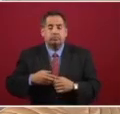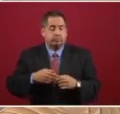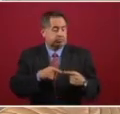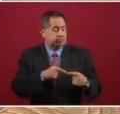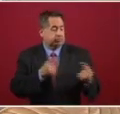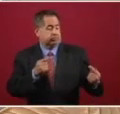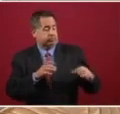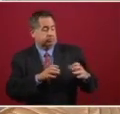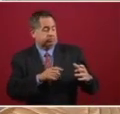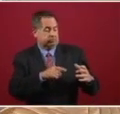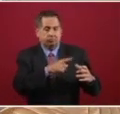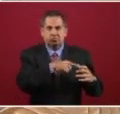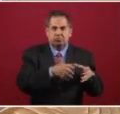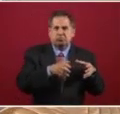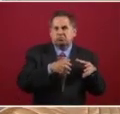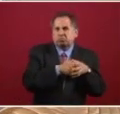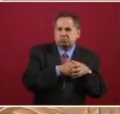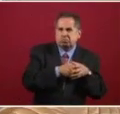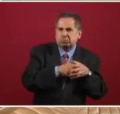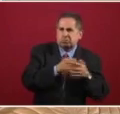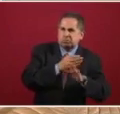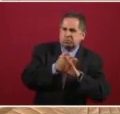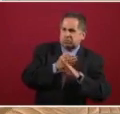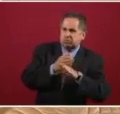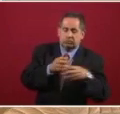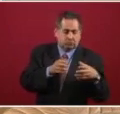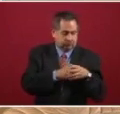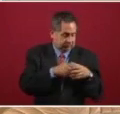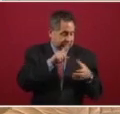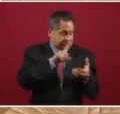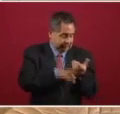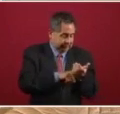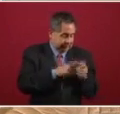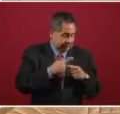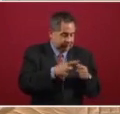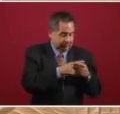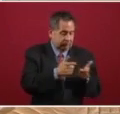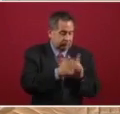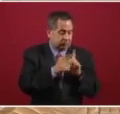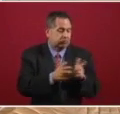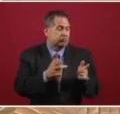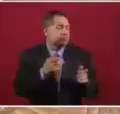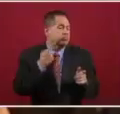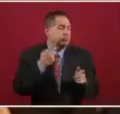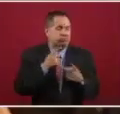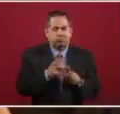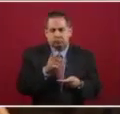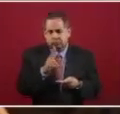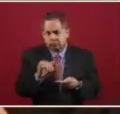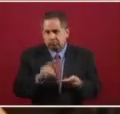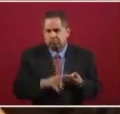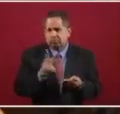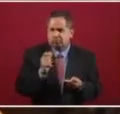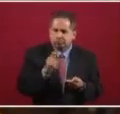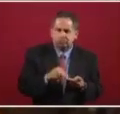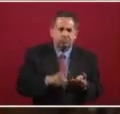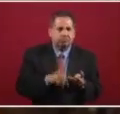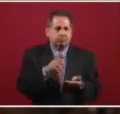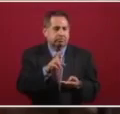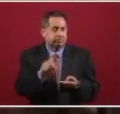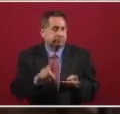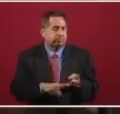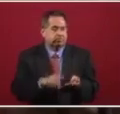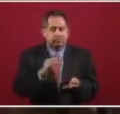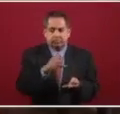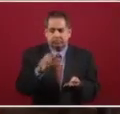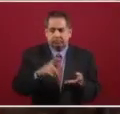están aglutinados en diversos partidos políticos que existen, como son el PRI, el PAN, el PRD, Movimiento